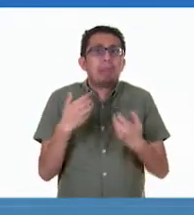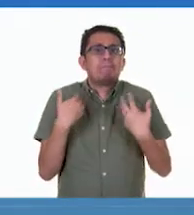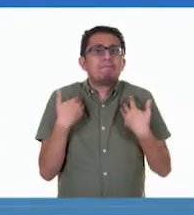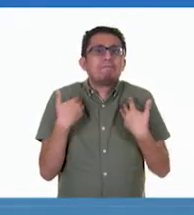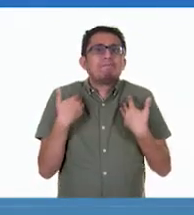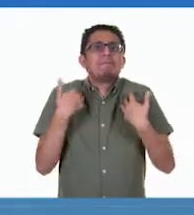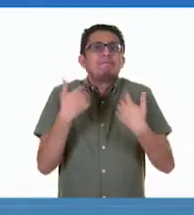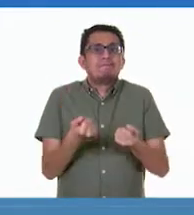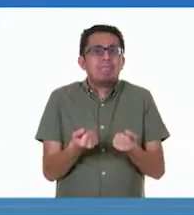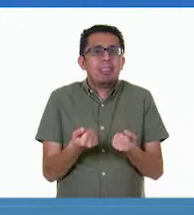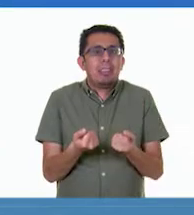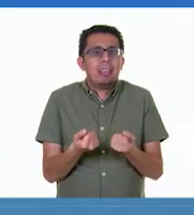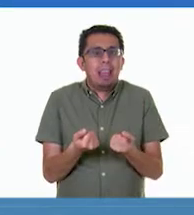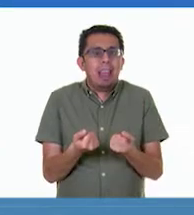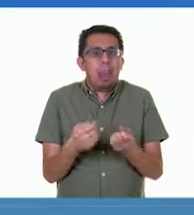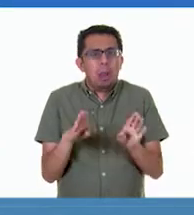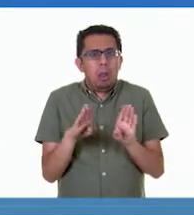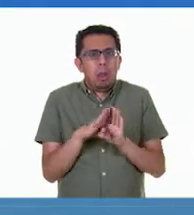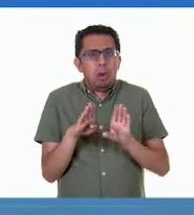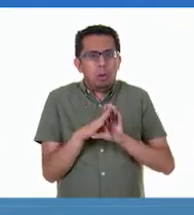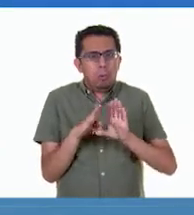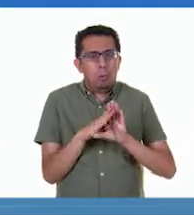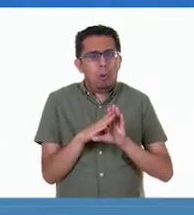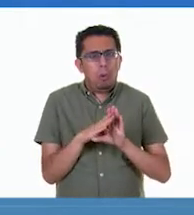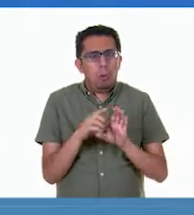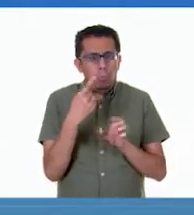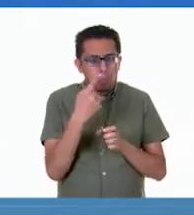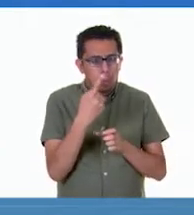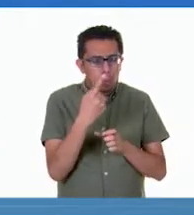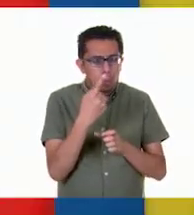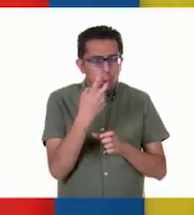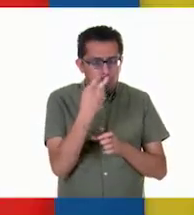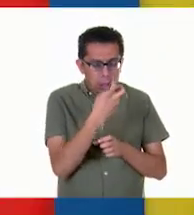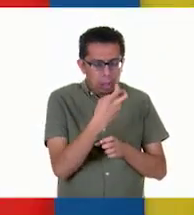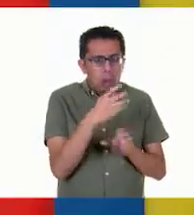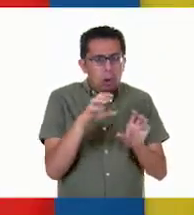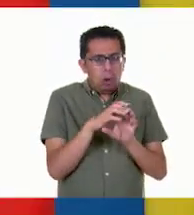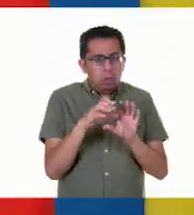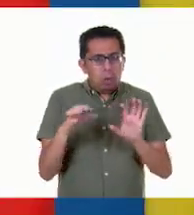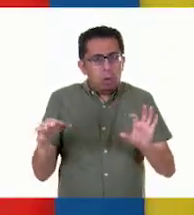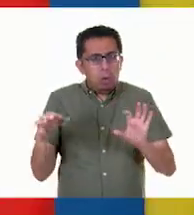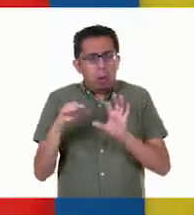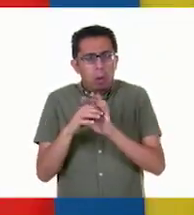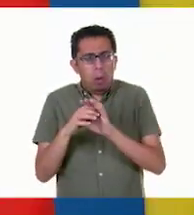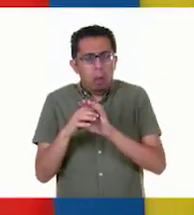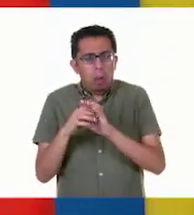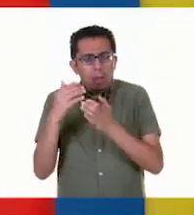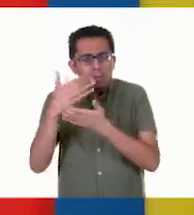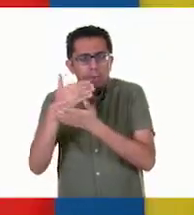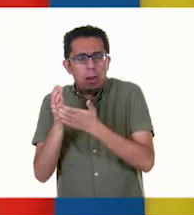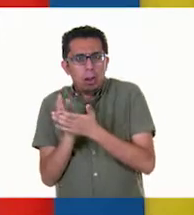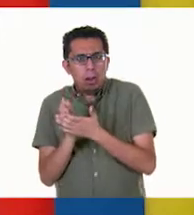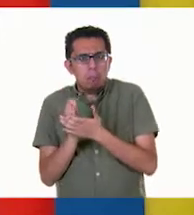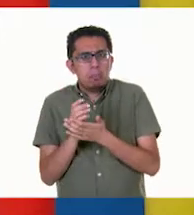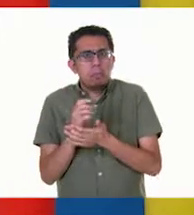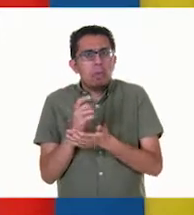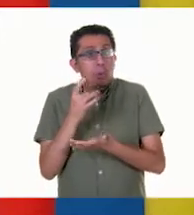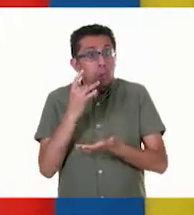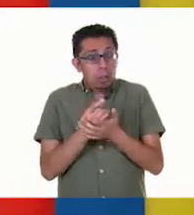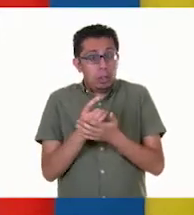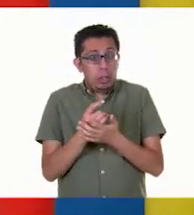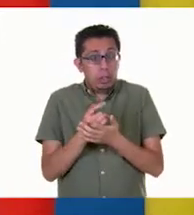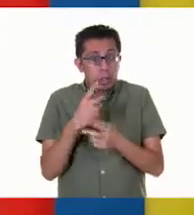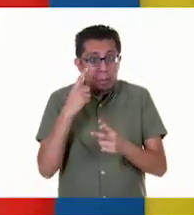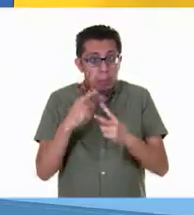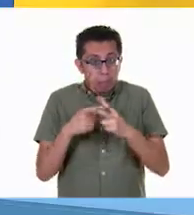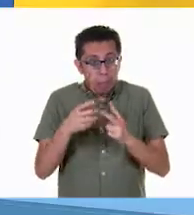tiene la unidad completa con la fracción mostrada. También aprendiste algo más que matemáticas, Tom, no lo